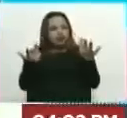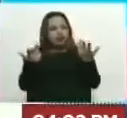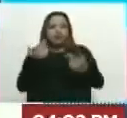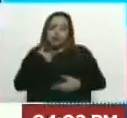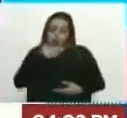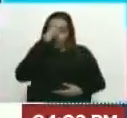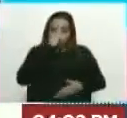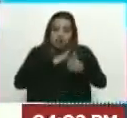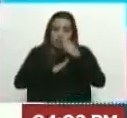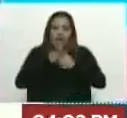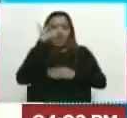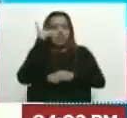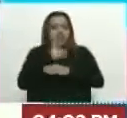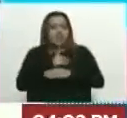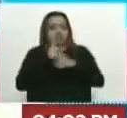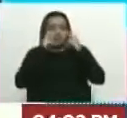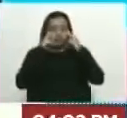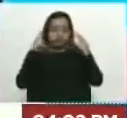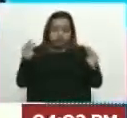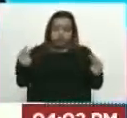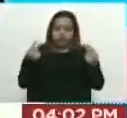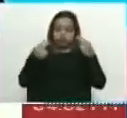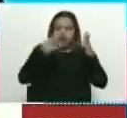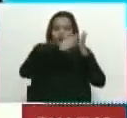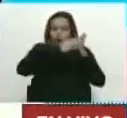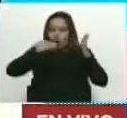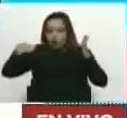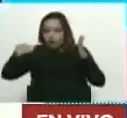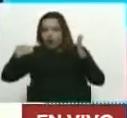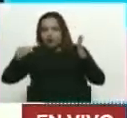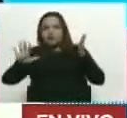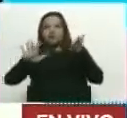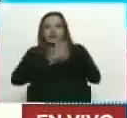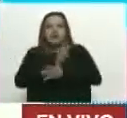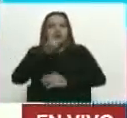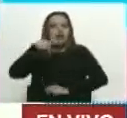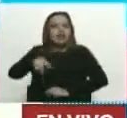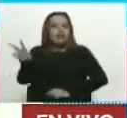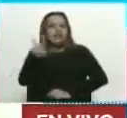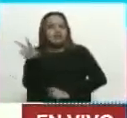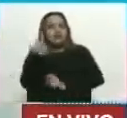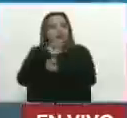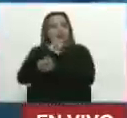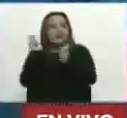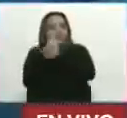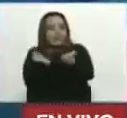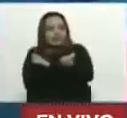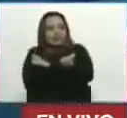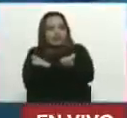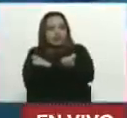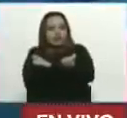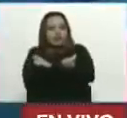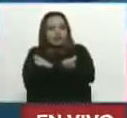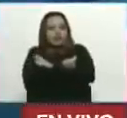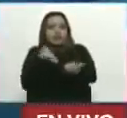digo, deben verse en el espejo del fenómeno y de la naturaleza de la transformación que hubo en una de las instituciones